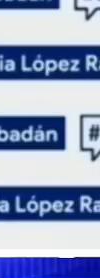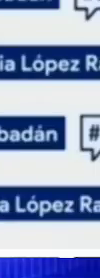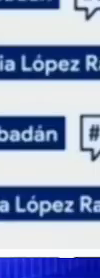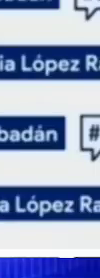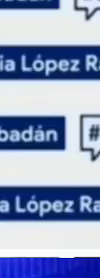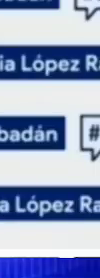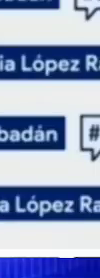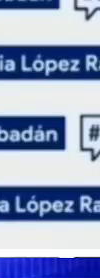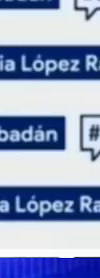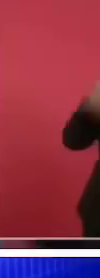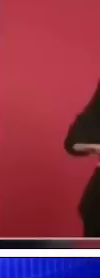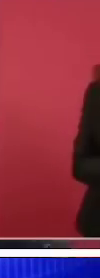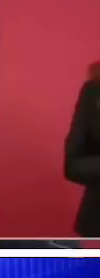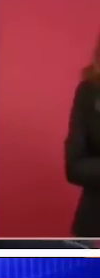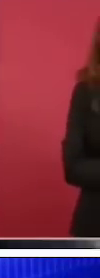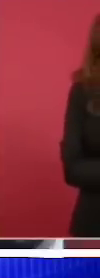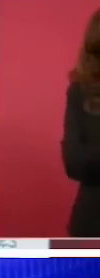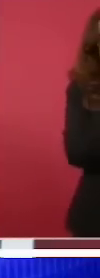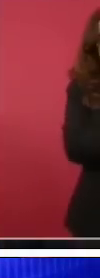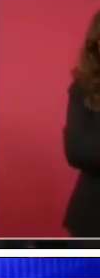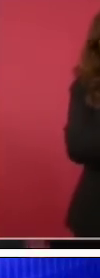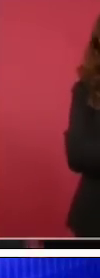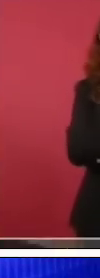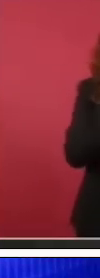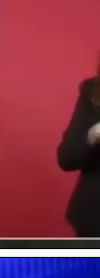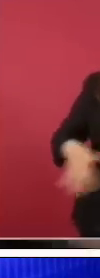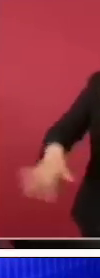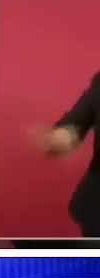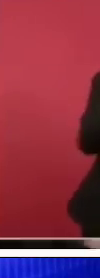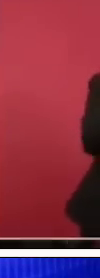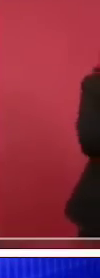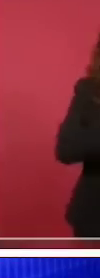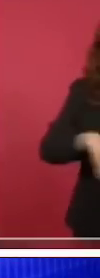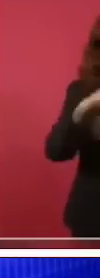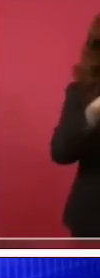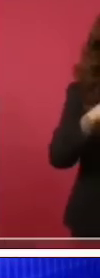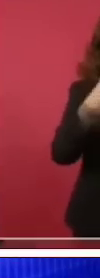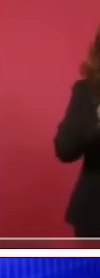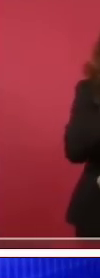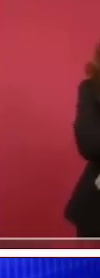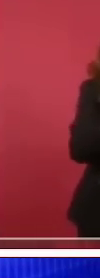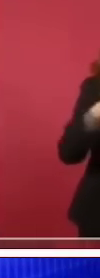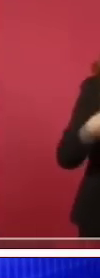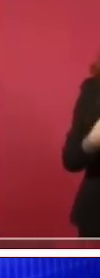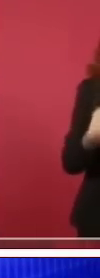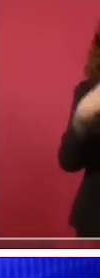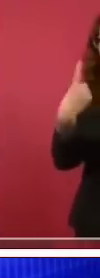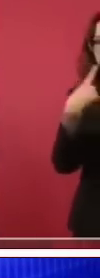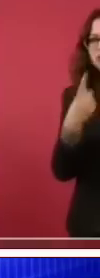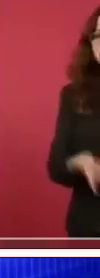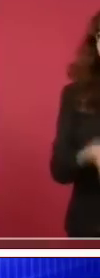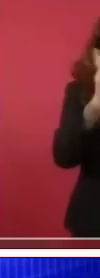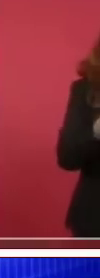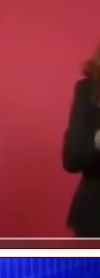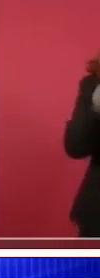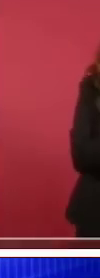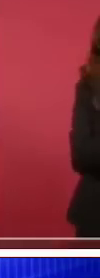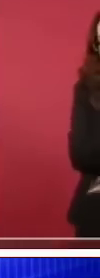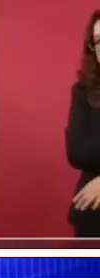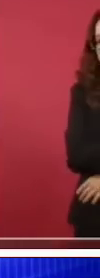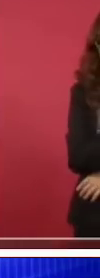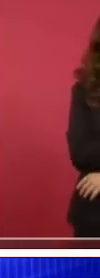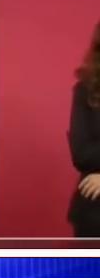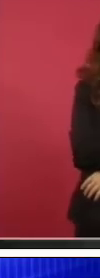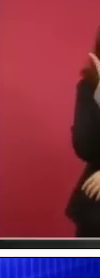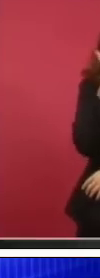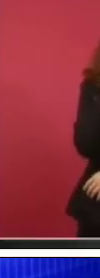adicional una opción distinta para cambiar esta sustancia no se puede prohibir de la noche a la mañana y con esto es con lo